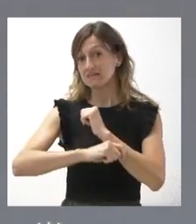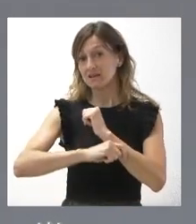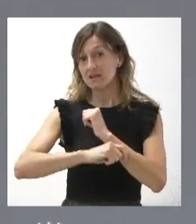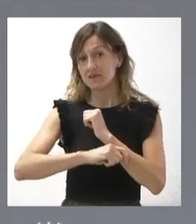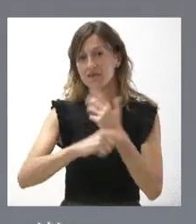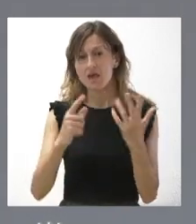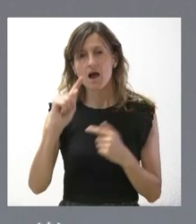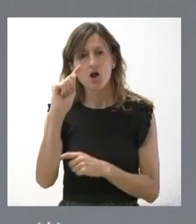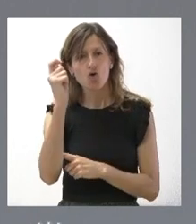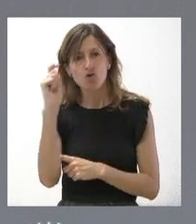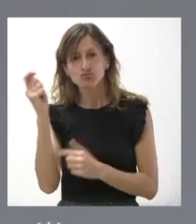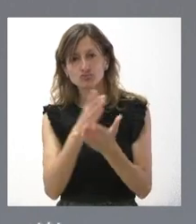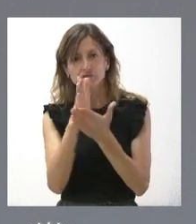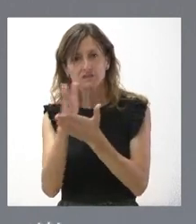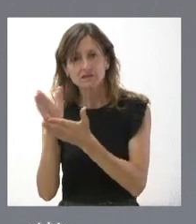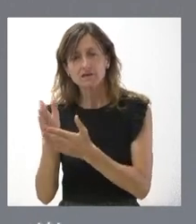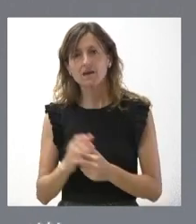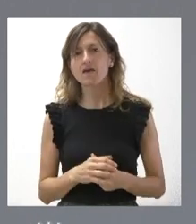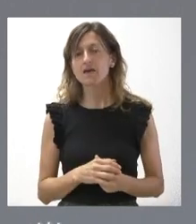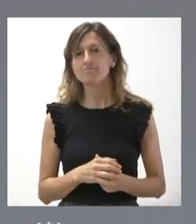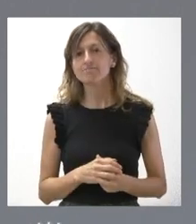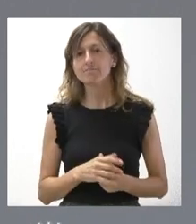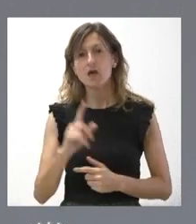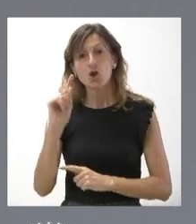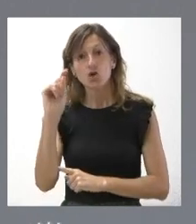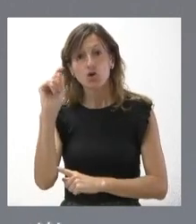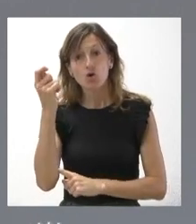está consiguiendo los logros